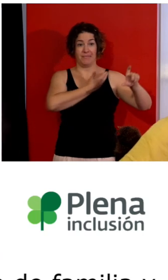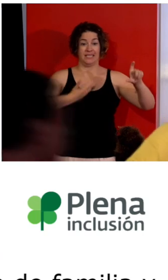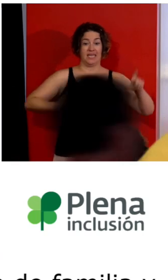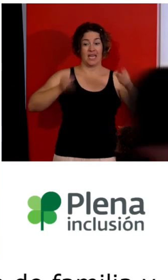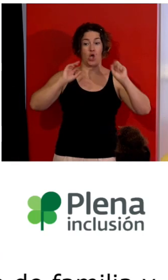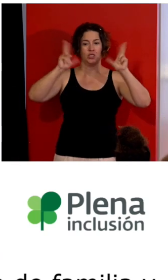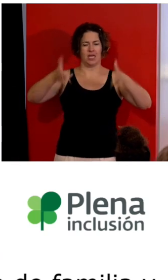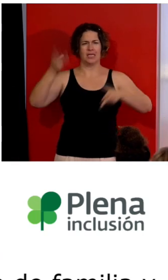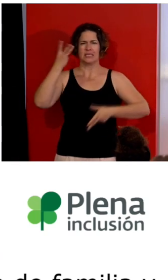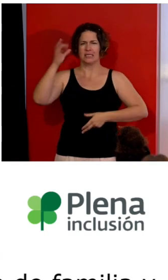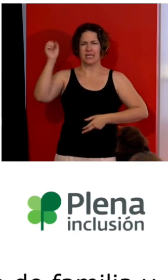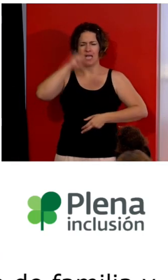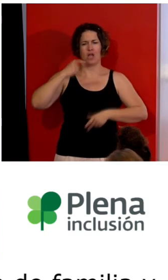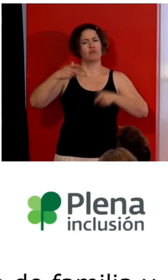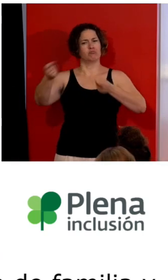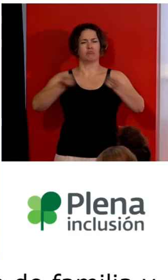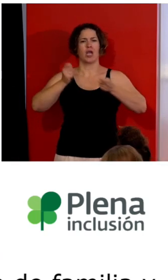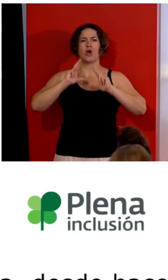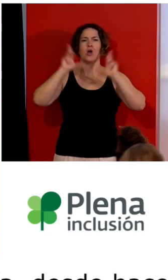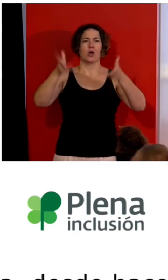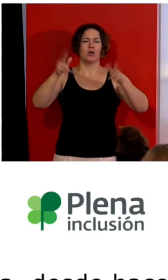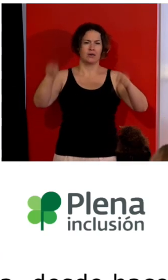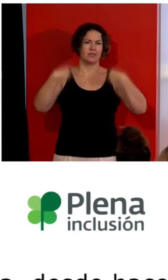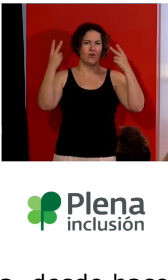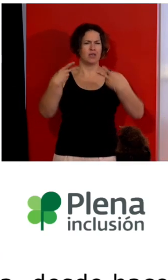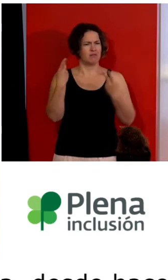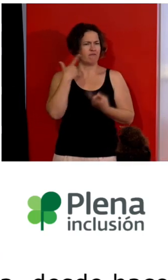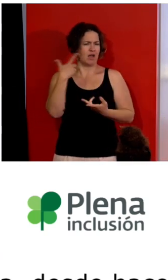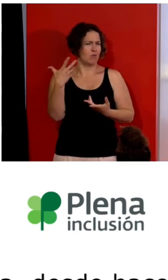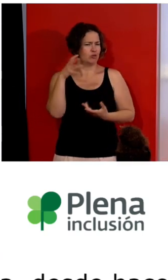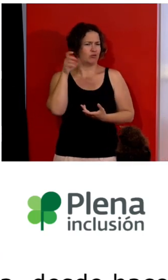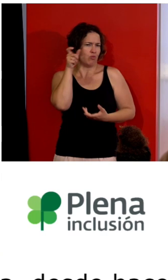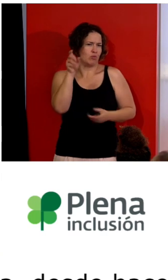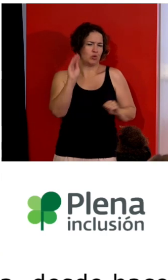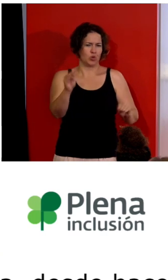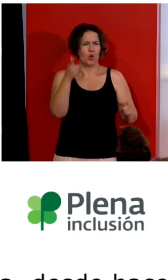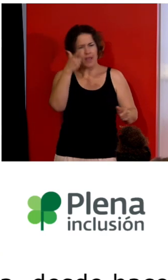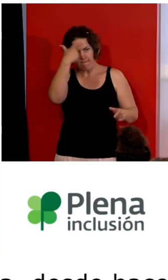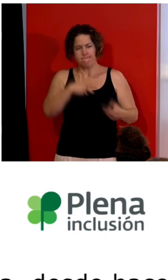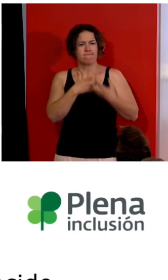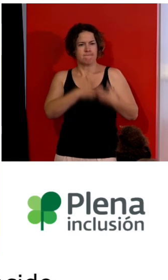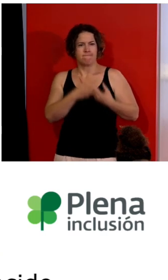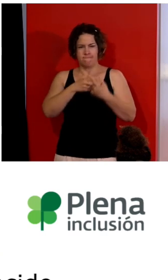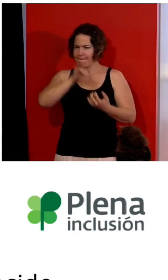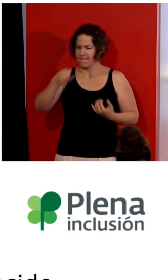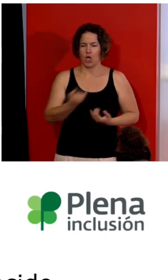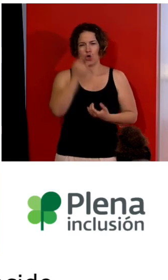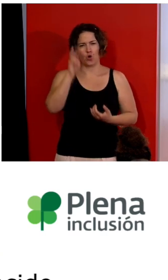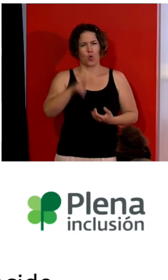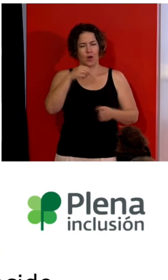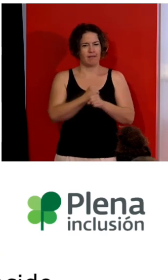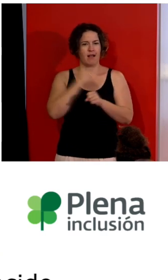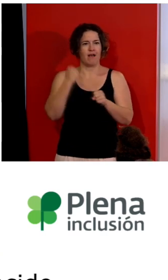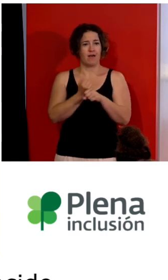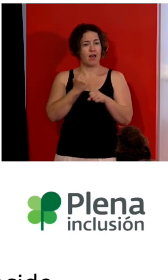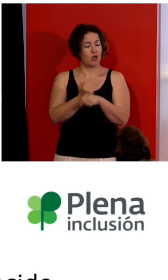años regenta un conocido restaurante en su localidad. Es una persona luchadora, incansable, trabajadora, que saca